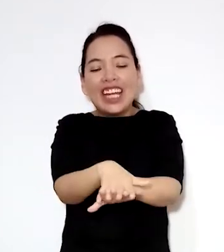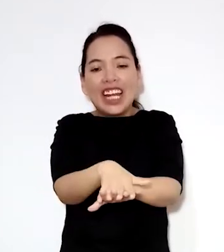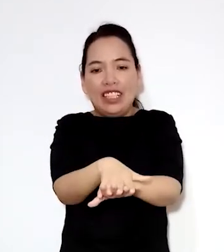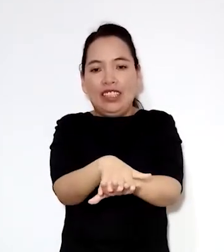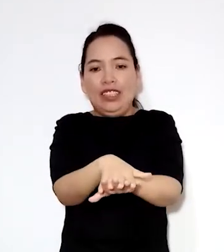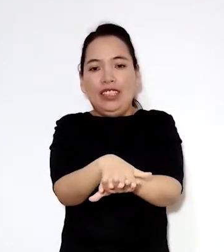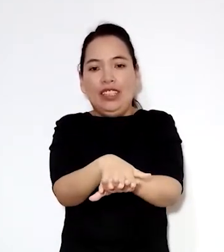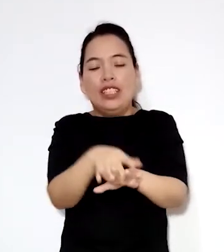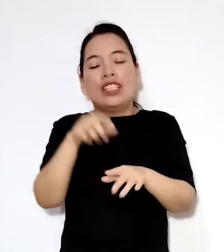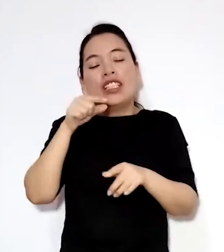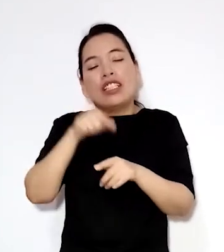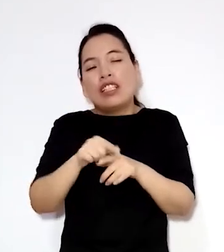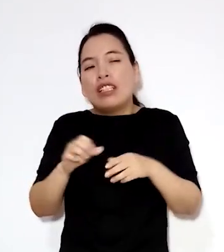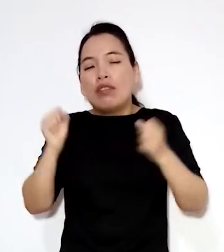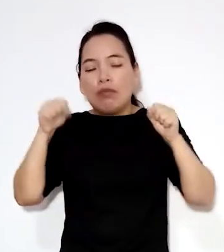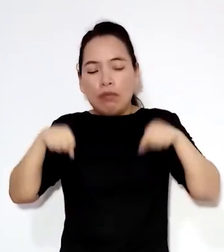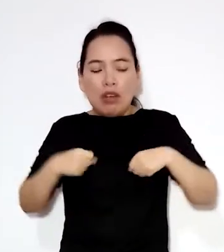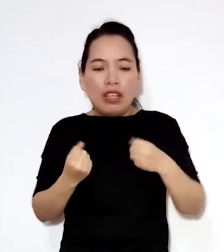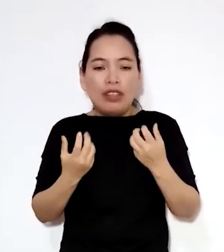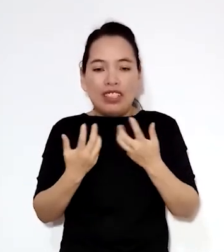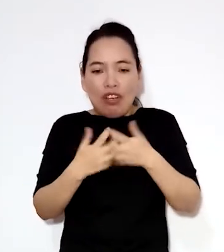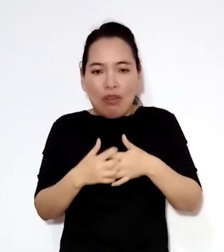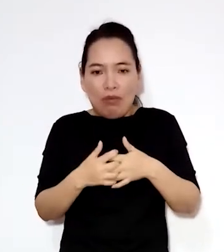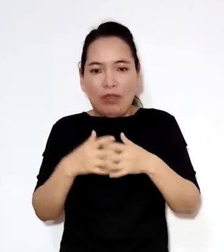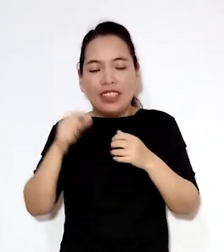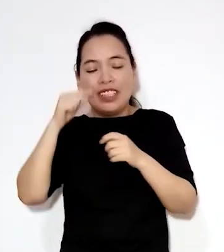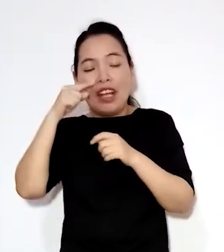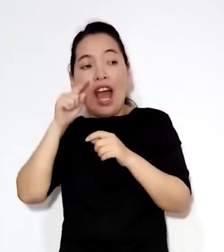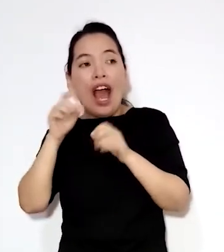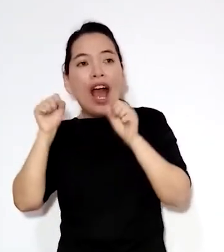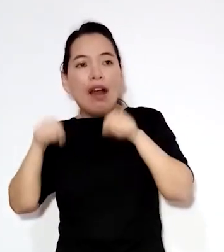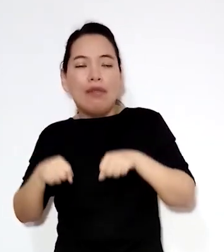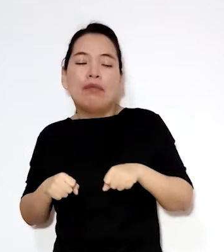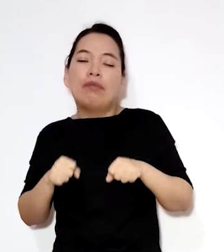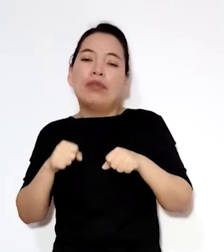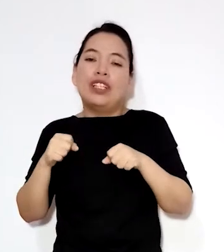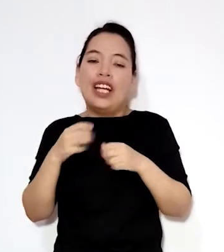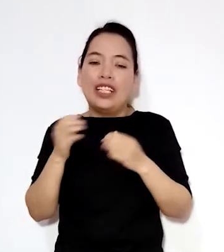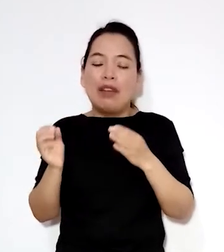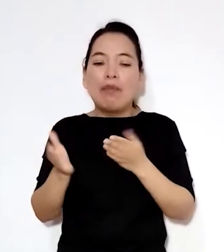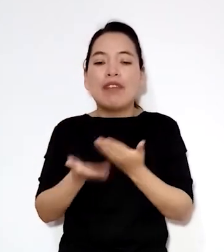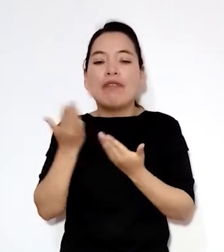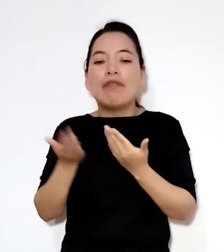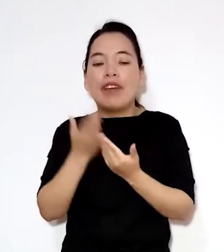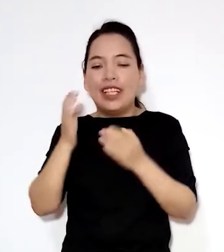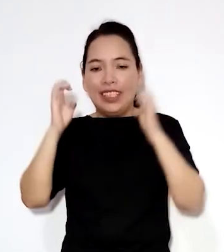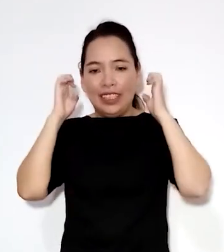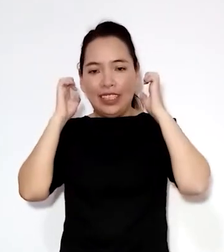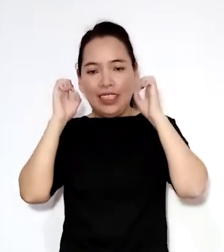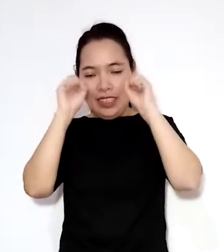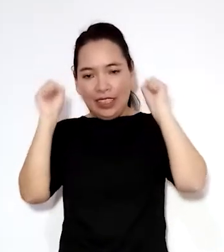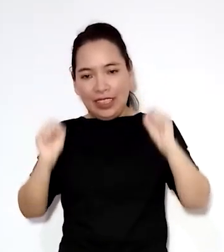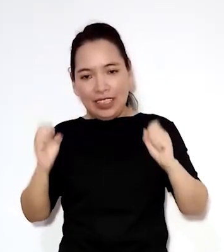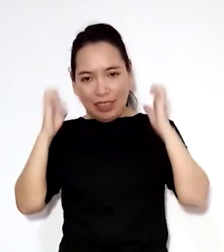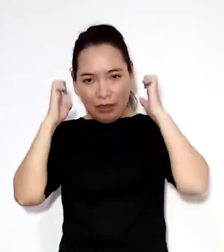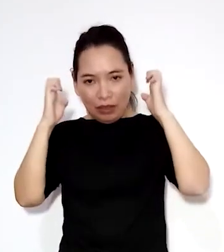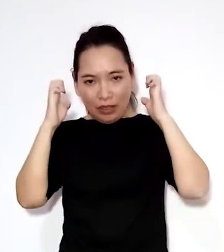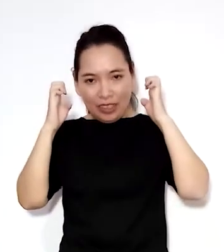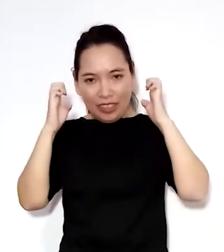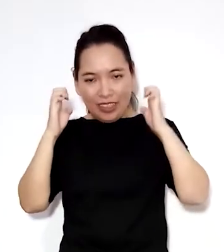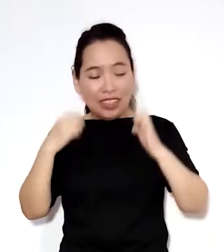estar interrelacionados para poder brindar el servicio de una manera integral o los servicios de una manera